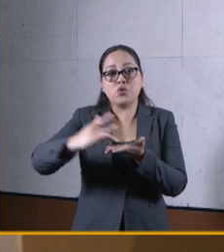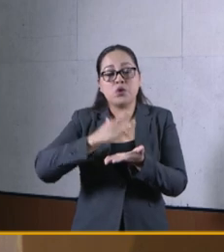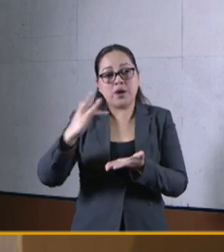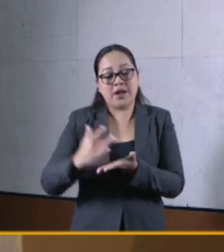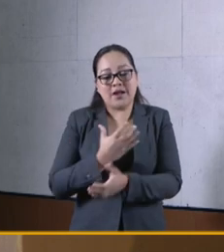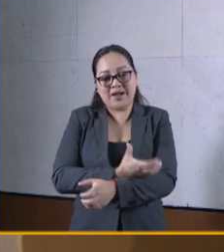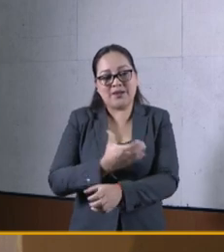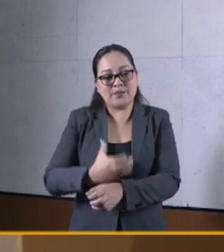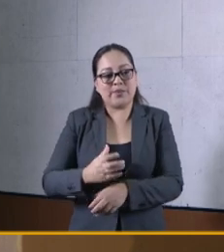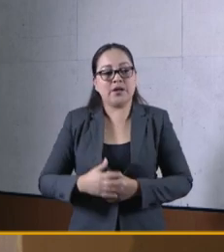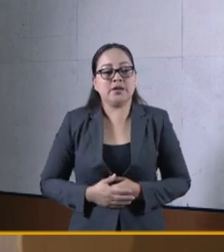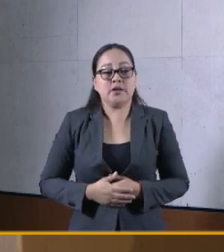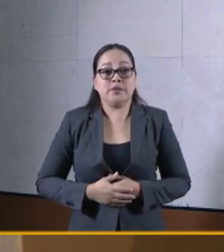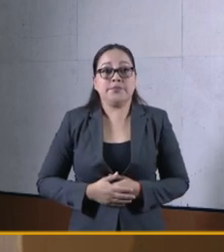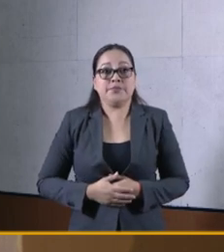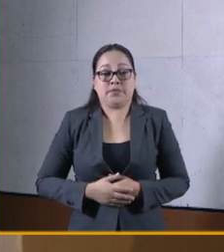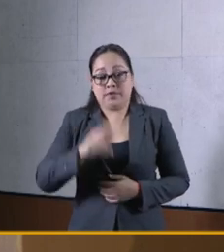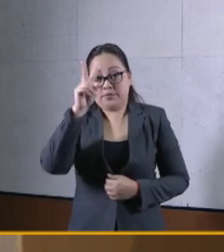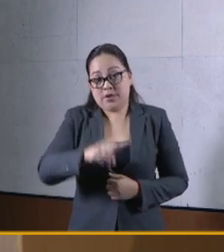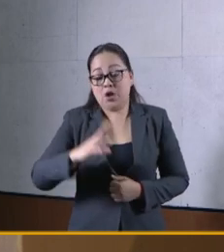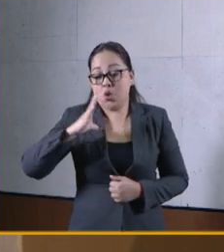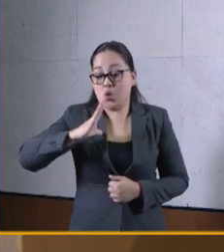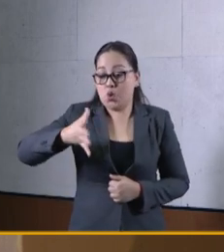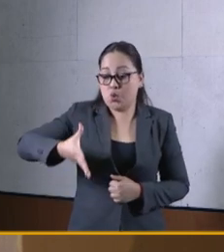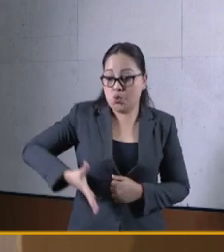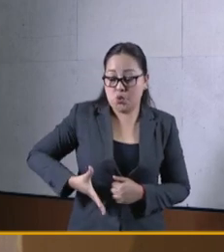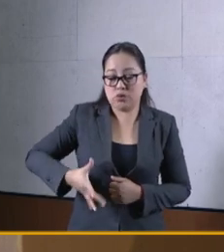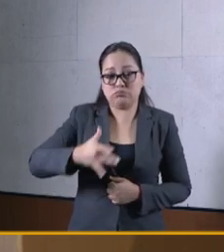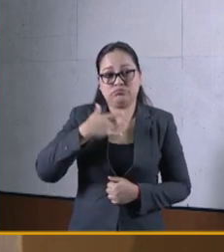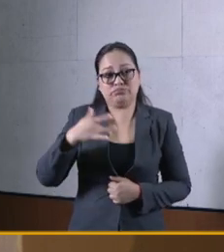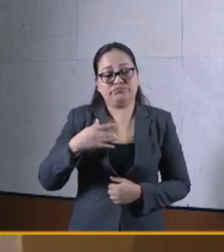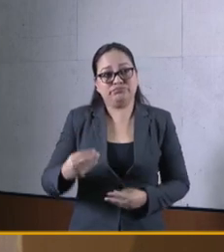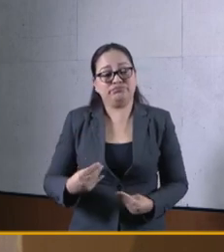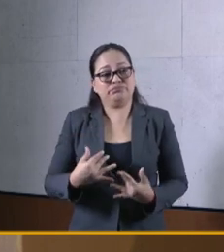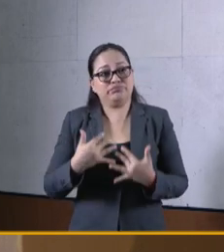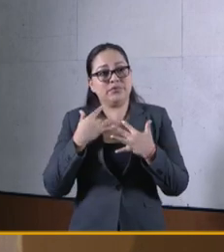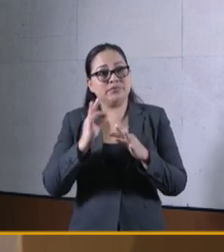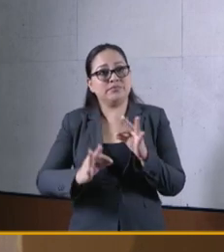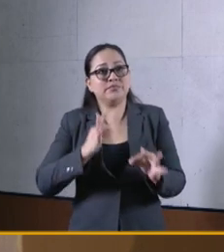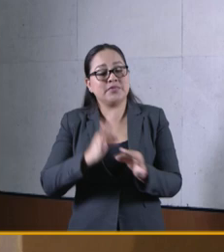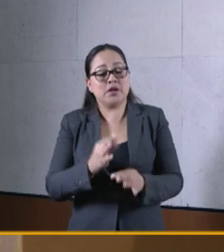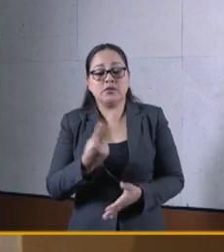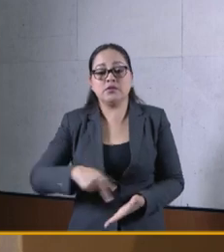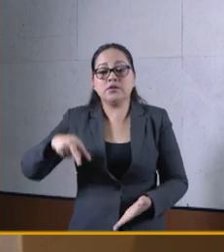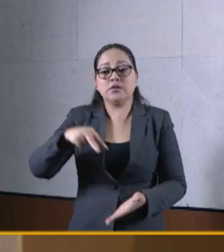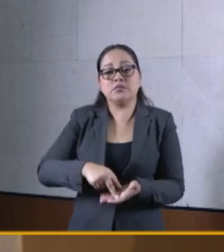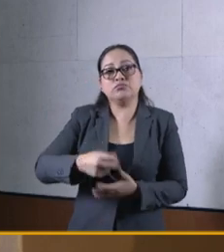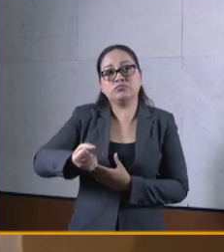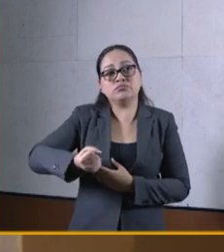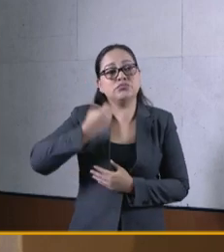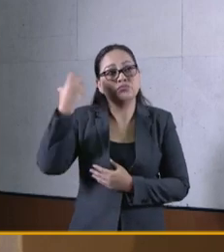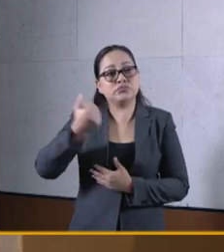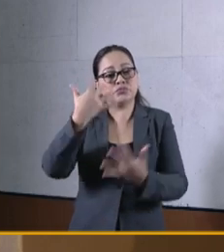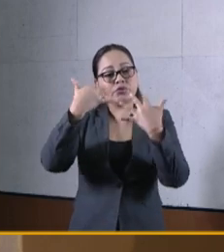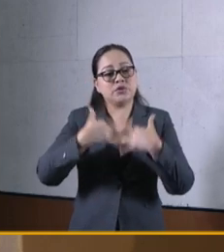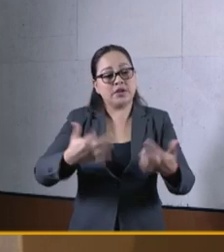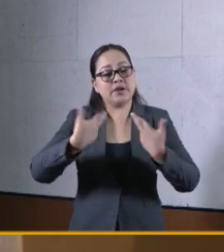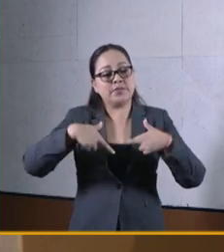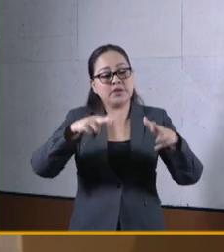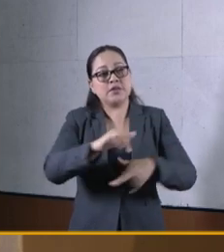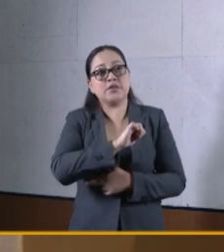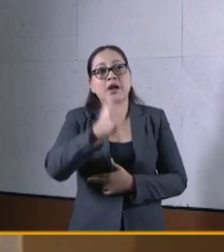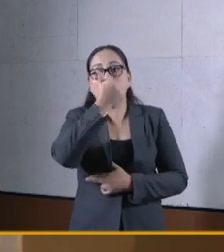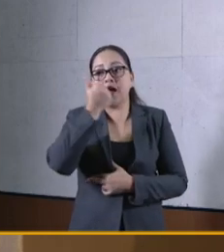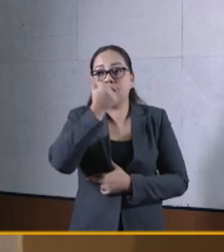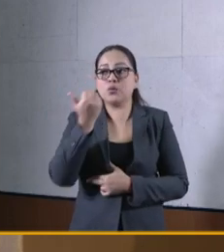es motivo de gran orgullo y satisfacción pronunciar a estas palabras en nombre de los alumnos que que